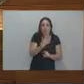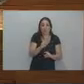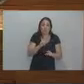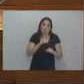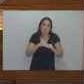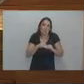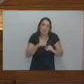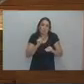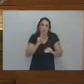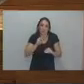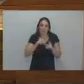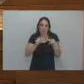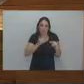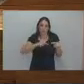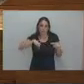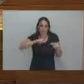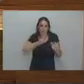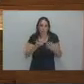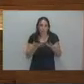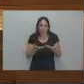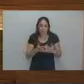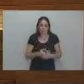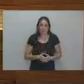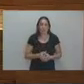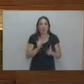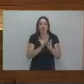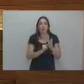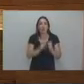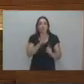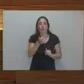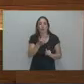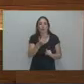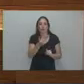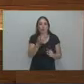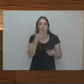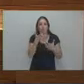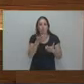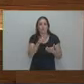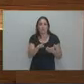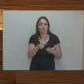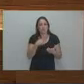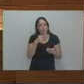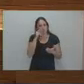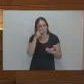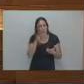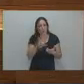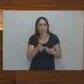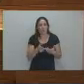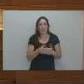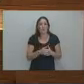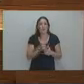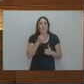para Asturias. Y hay otro punto que sí que quería destacar que me preocupó, el llamamiento